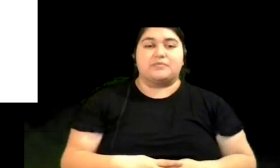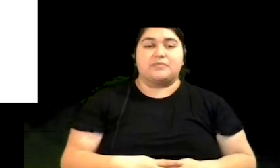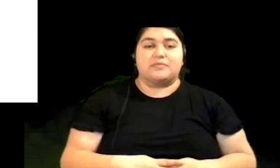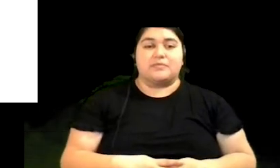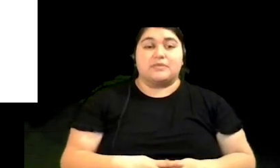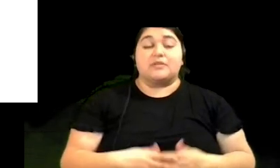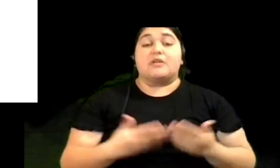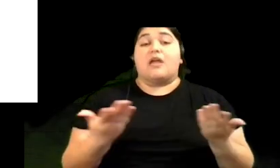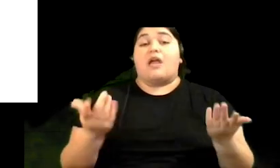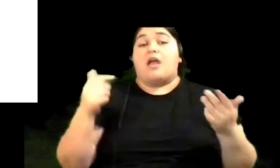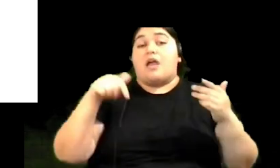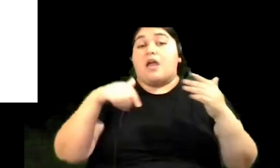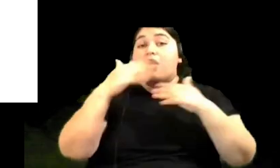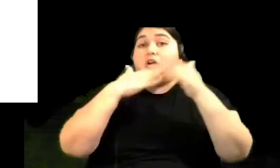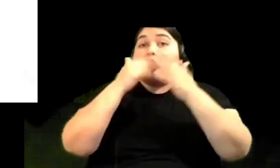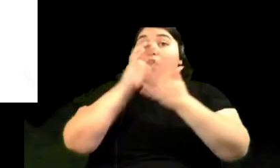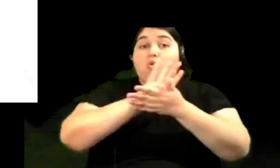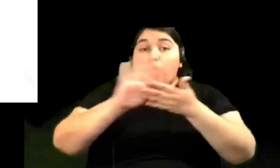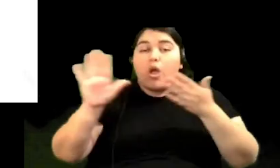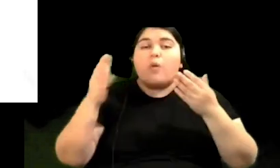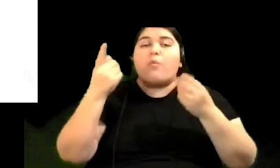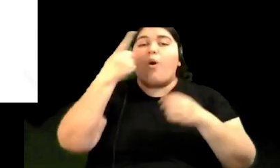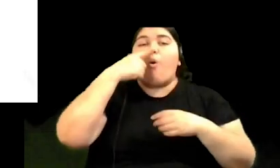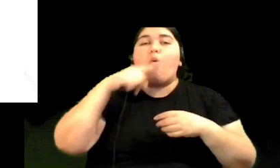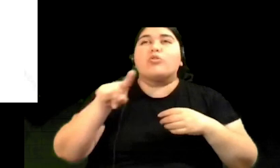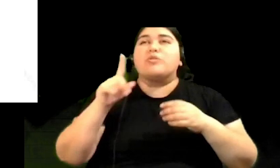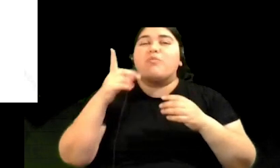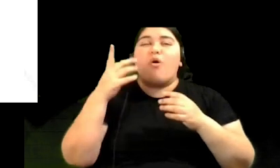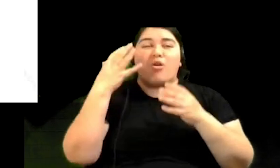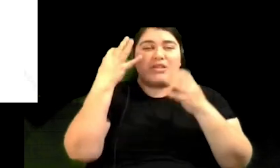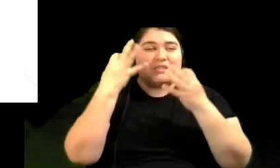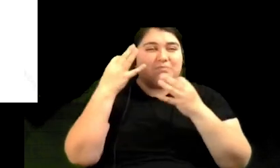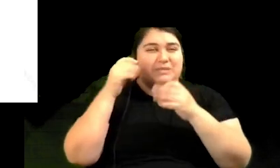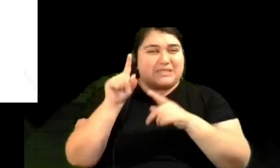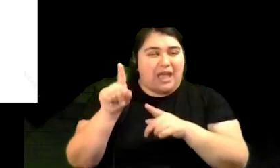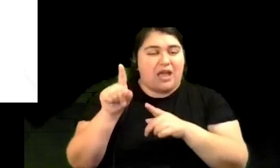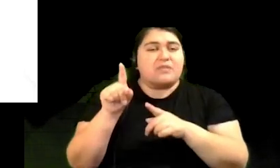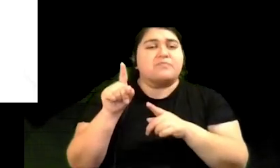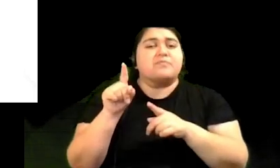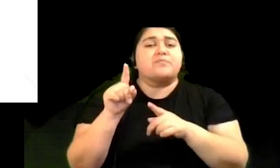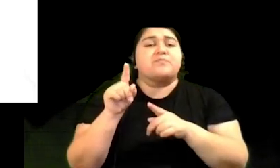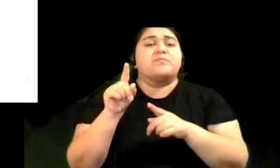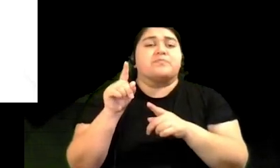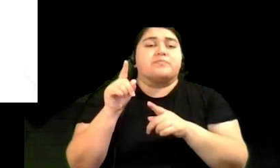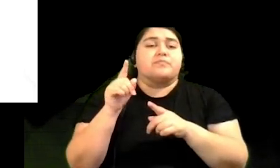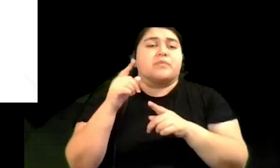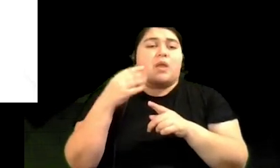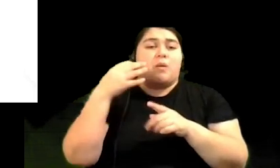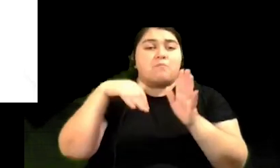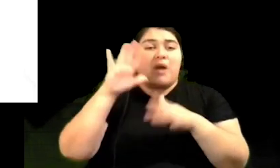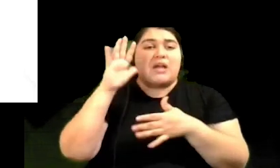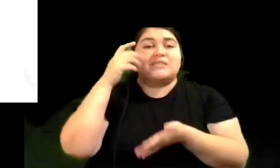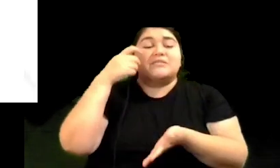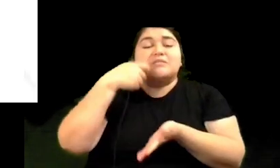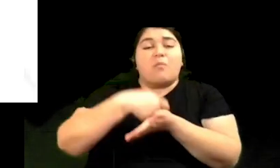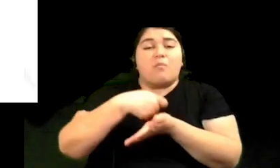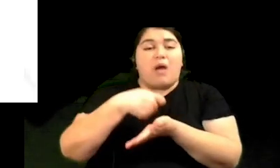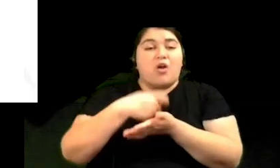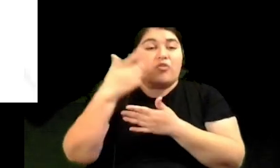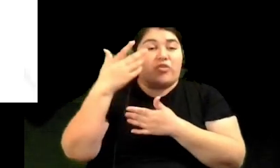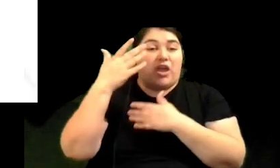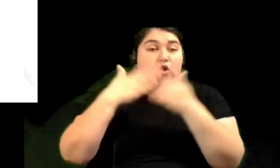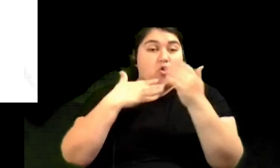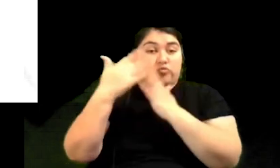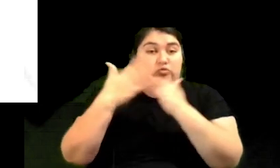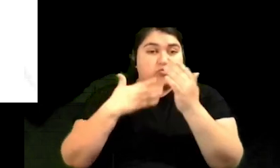Para obras nuevas da un tratamiento particular, en el cual había una reducción de pagos de derechos de construcción en